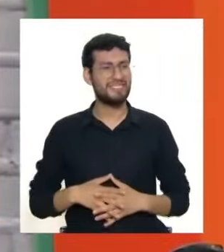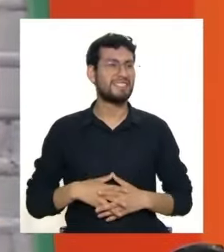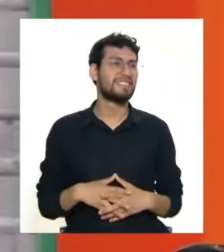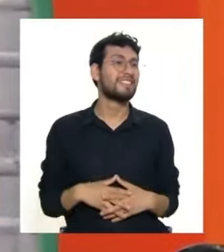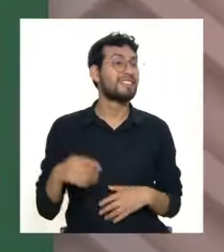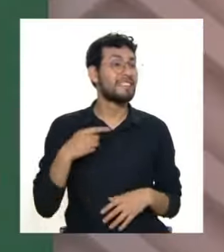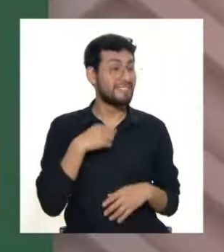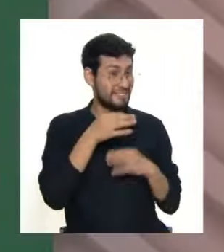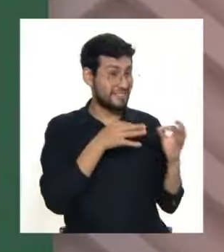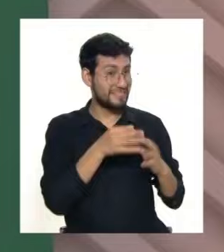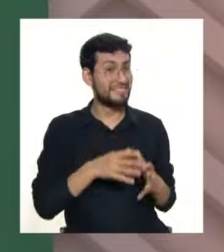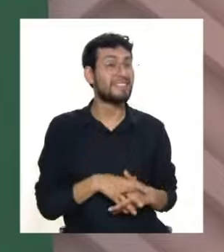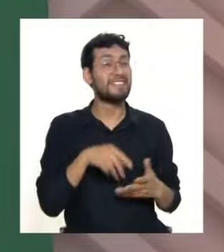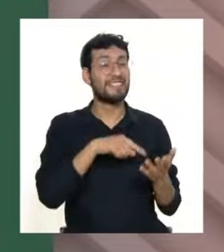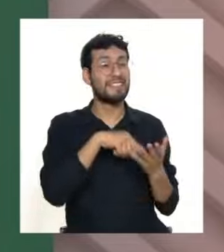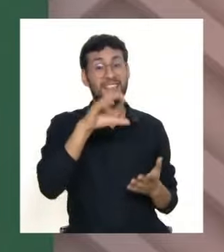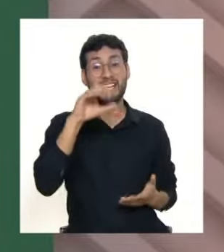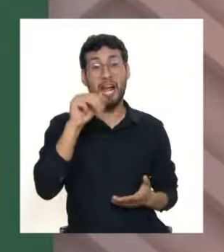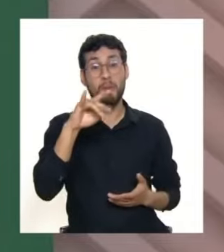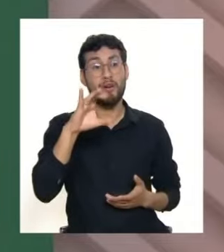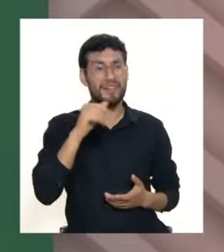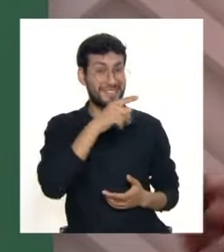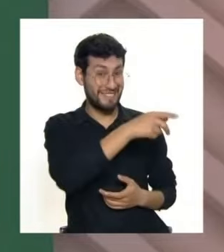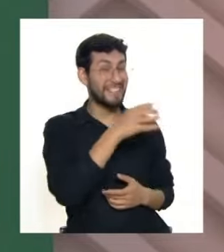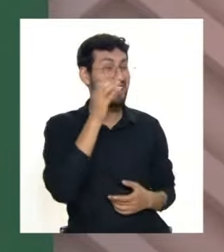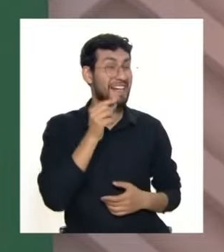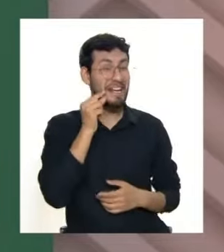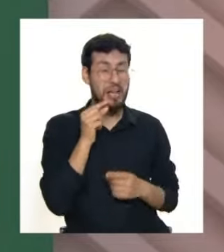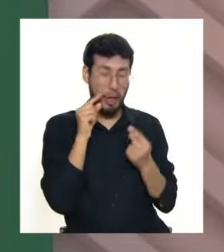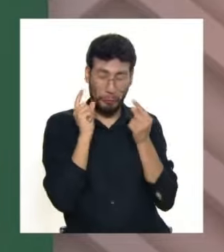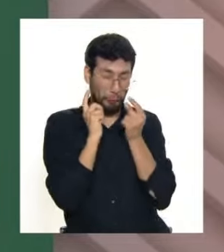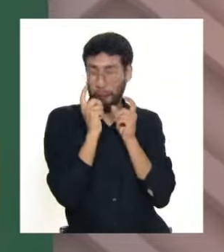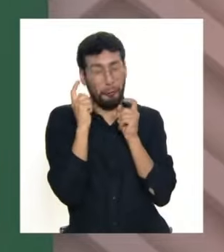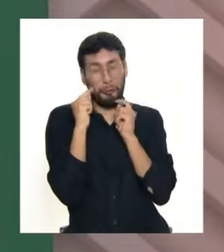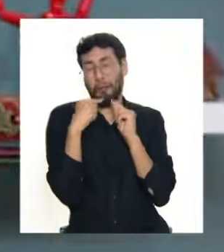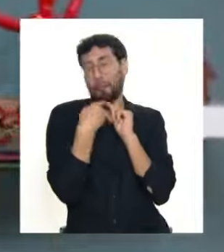Te comento, lo que tenemos que hacer con el camu camu, mientras Christopher se reincorpora,